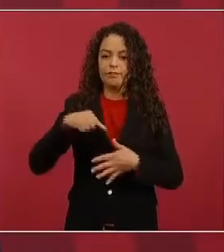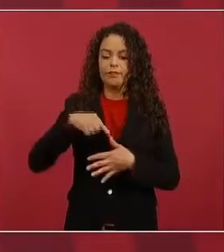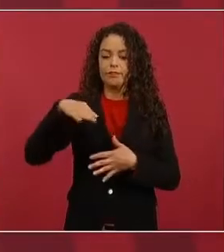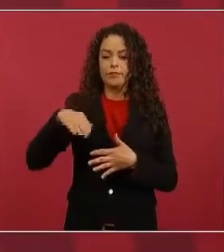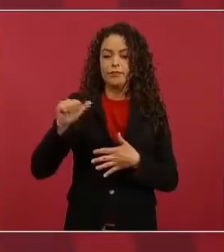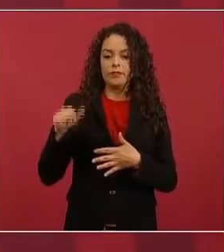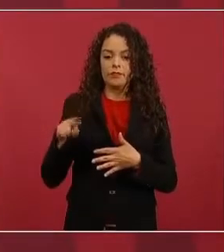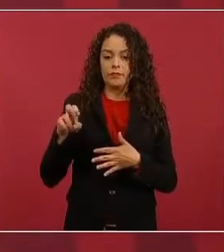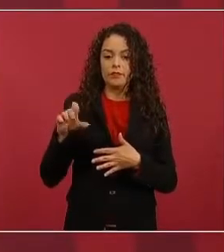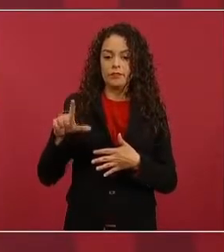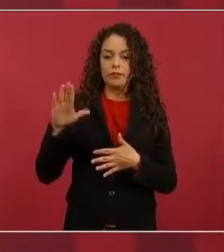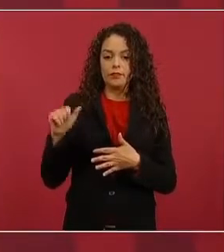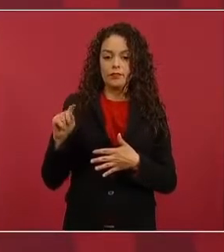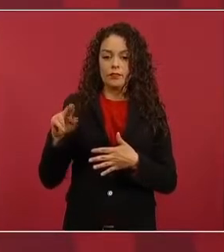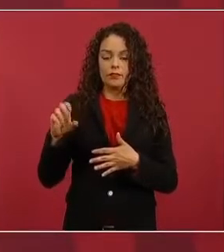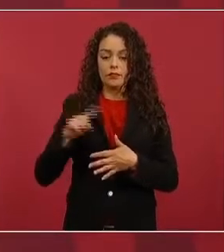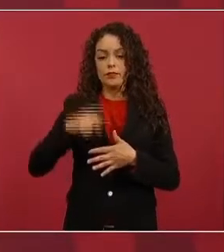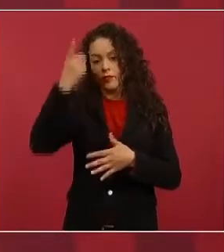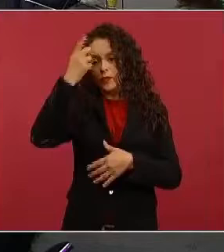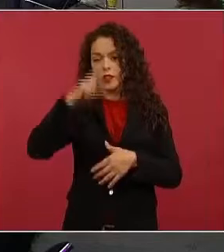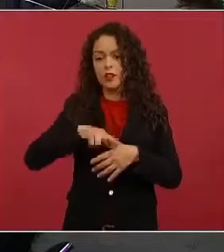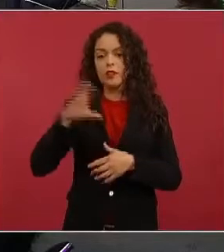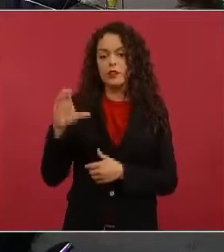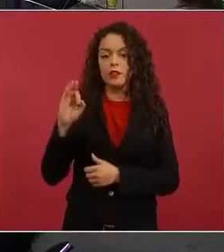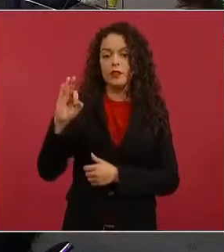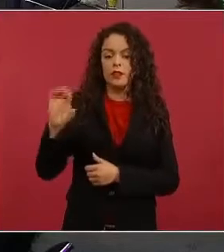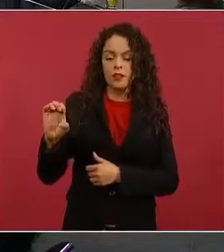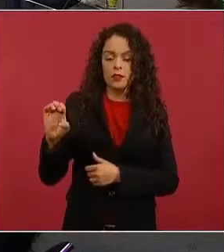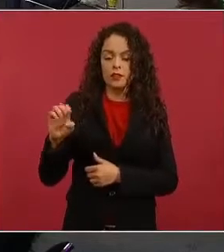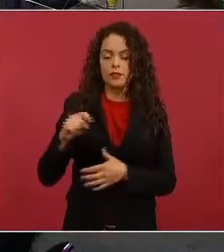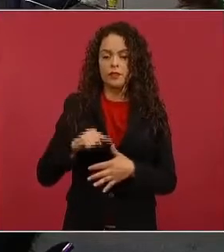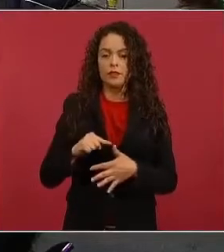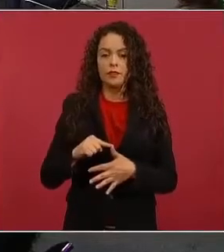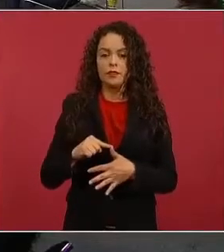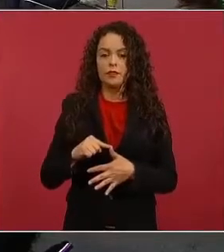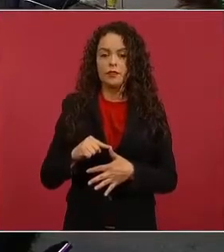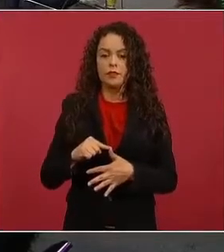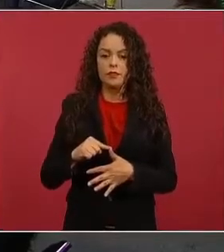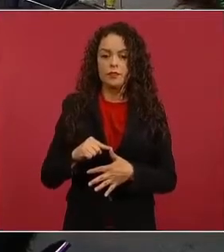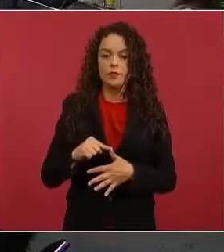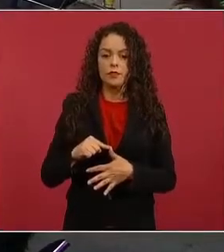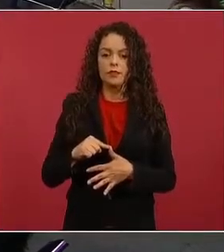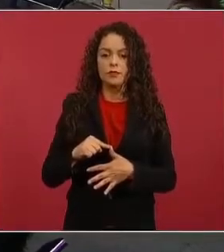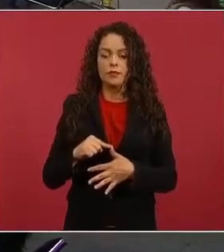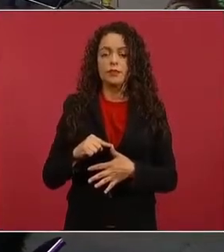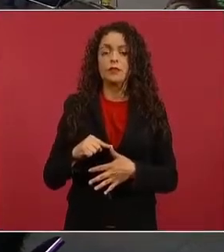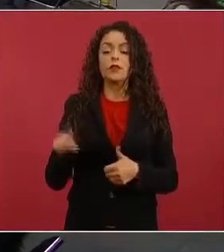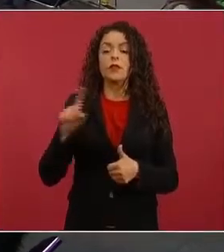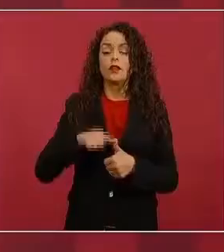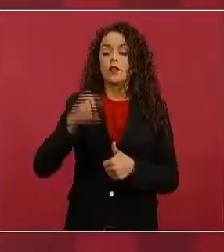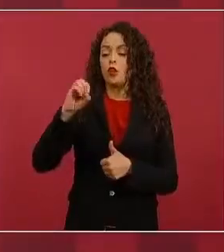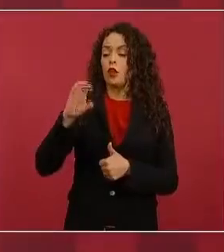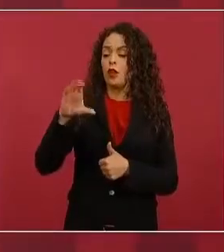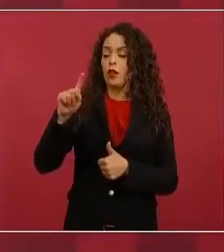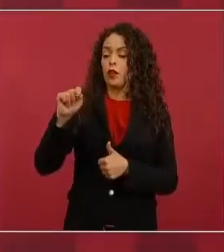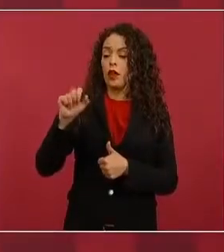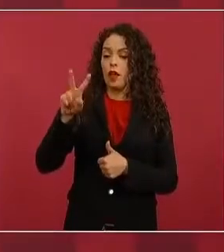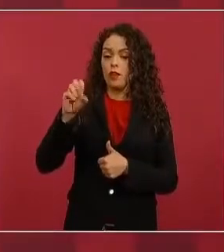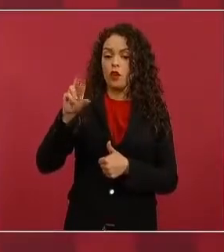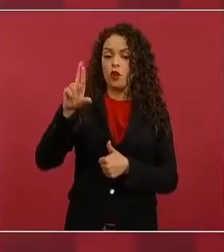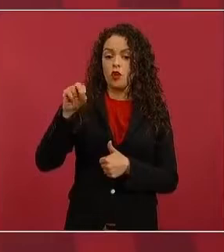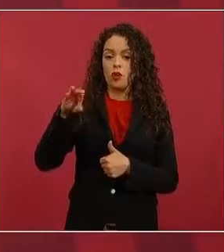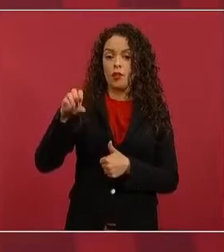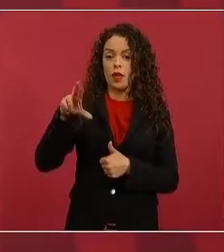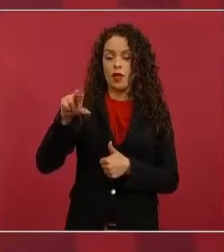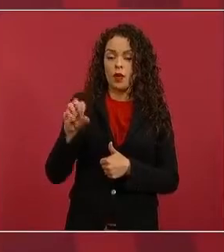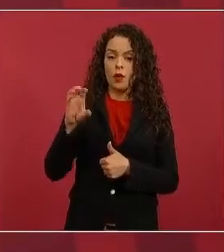Bárteles, director de la Comisión Federal de Electricidad, y Octavio Romero Oropesa, director de